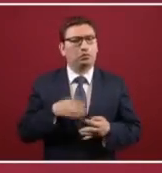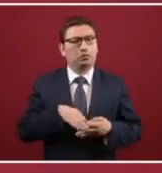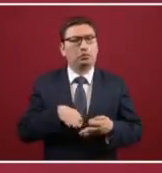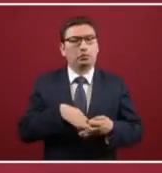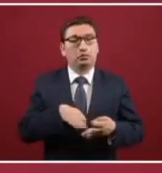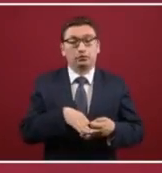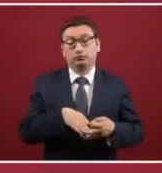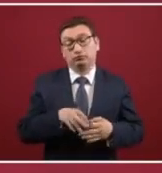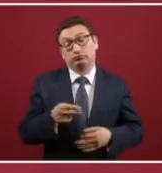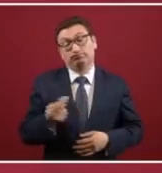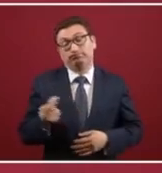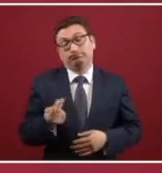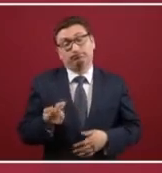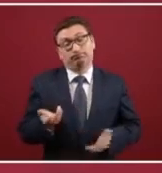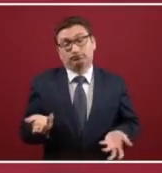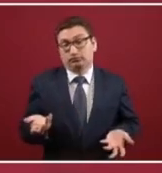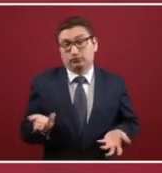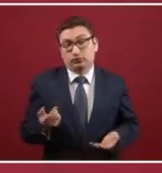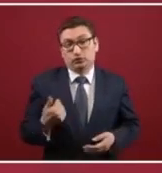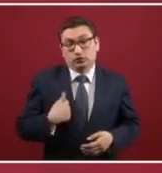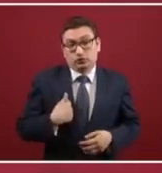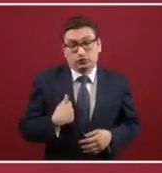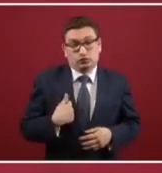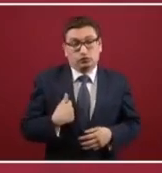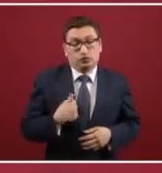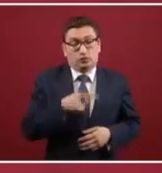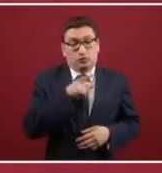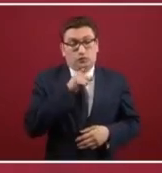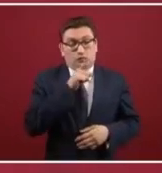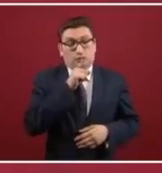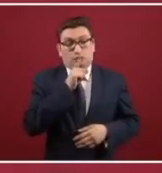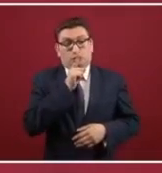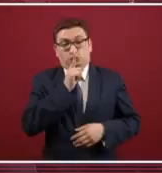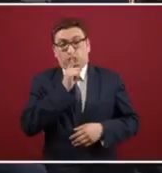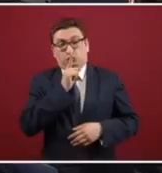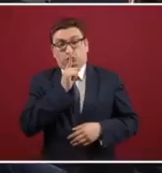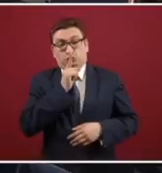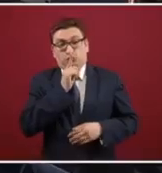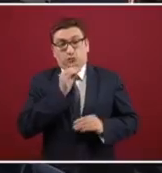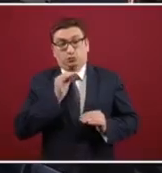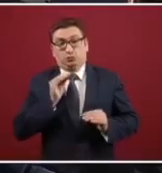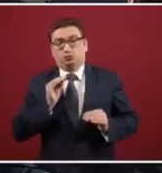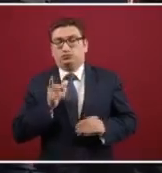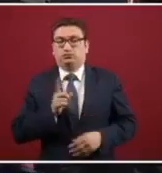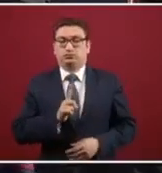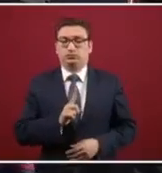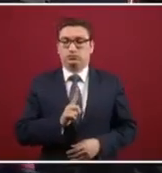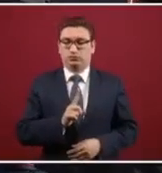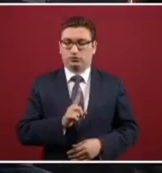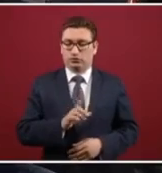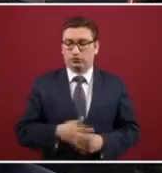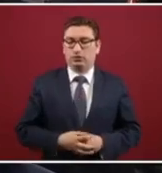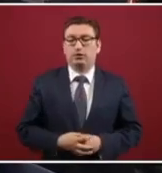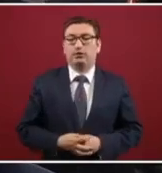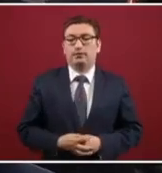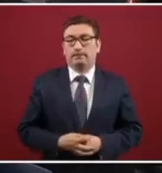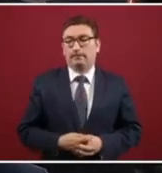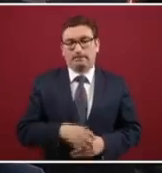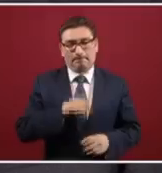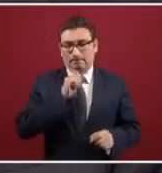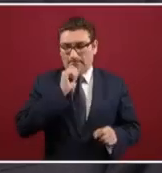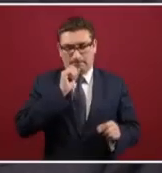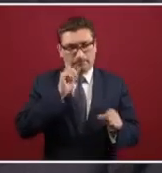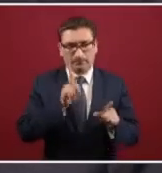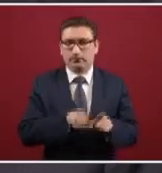necesario. No me voy a quedar callado. Lo mismo dijo, hará con amparos de obras como el nuevo